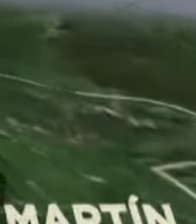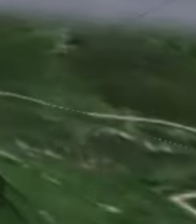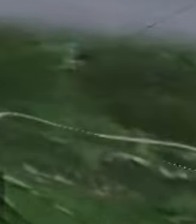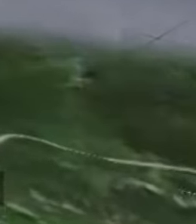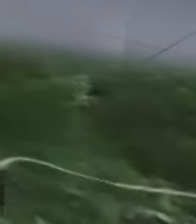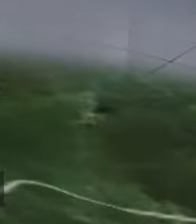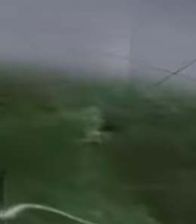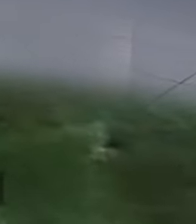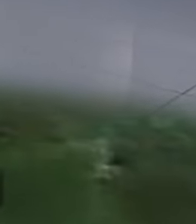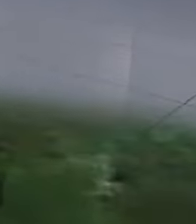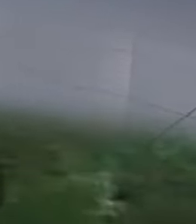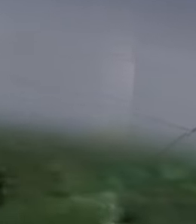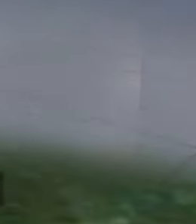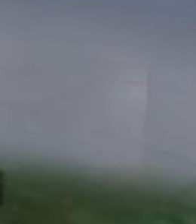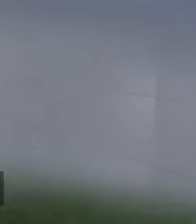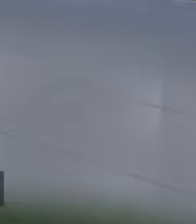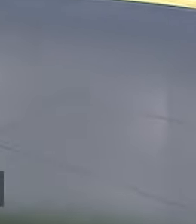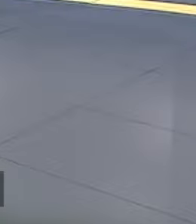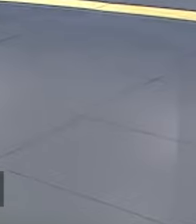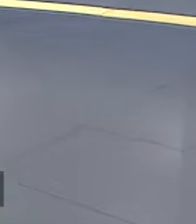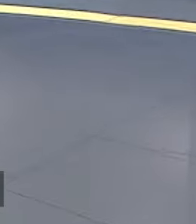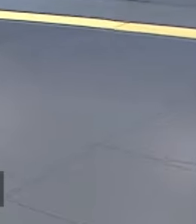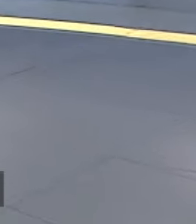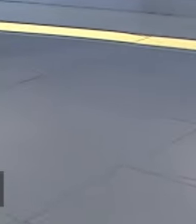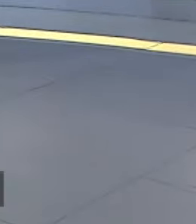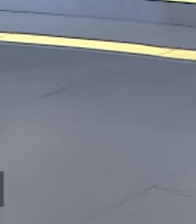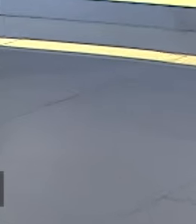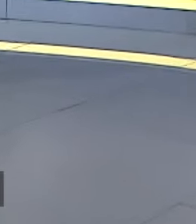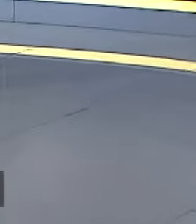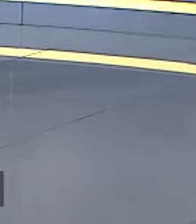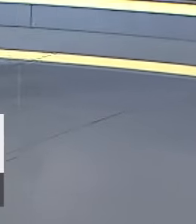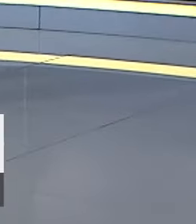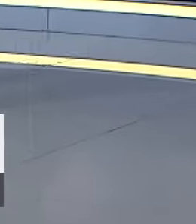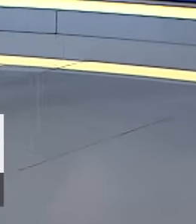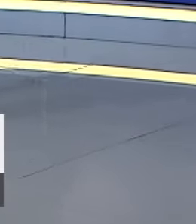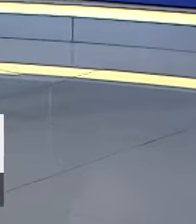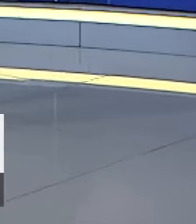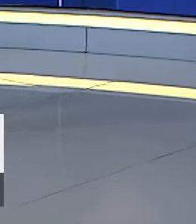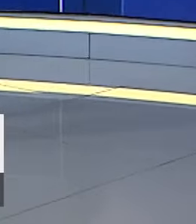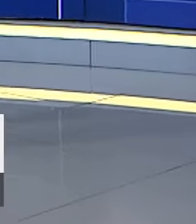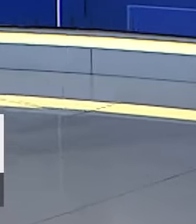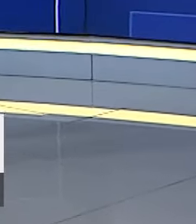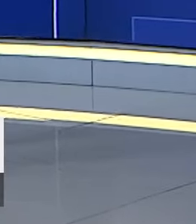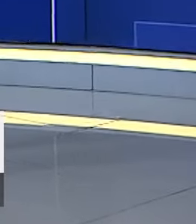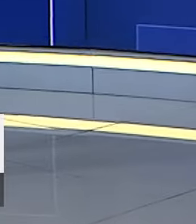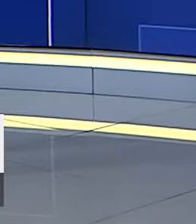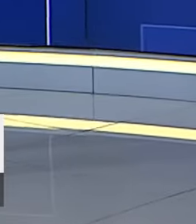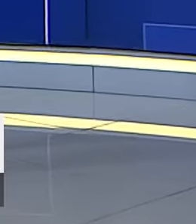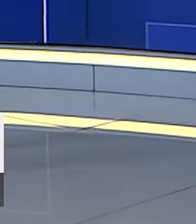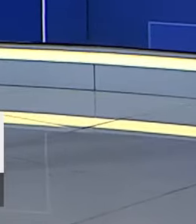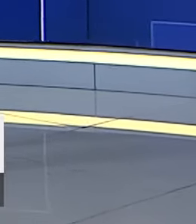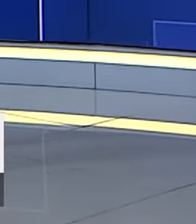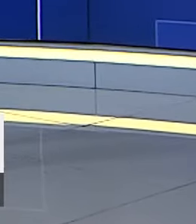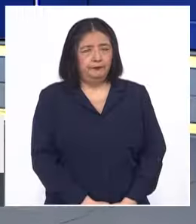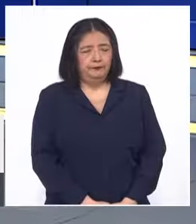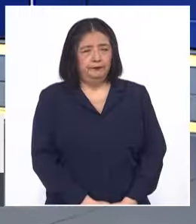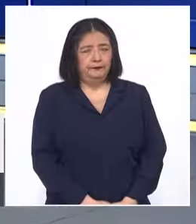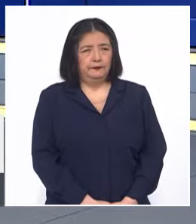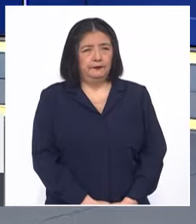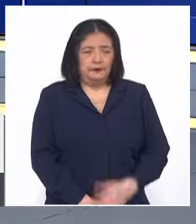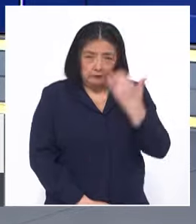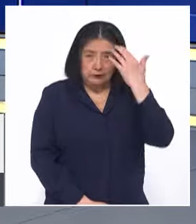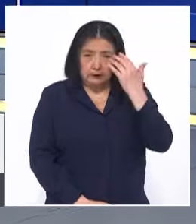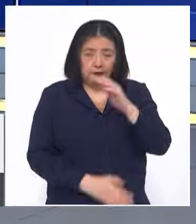enfermería ha sido baleada Jonathan Buenas tardes En qué circunstancias ha ocurrido este terrible